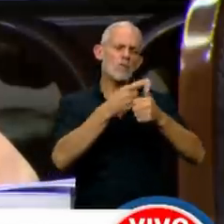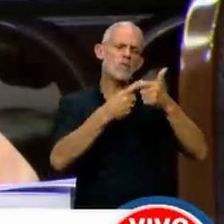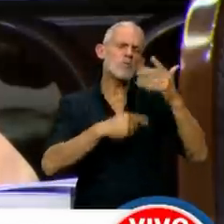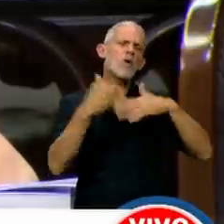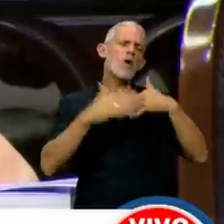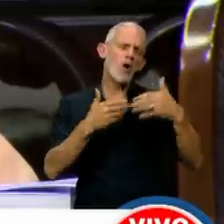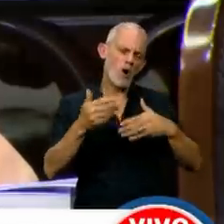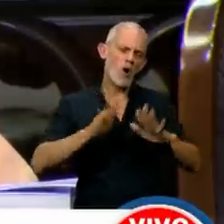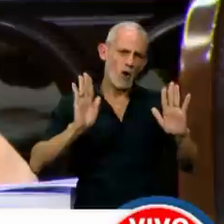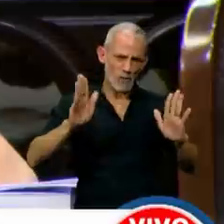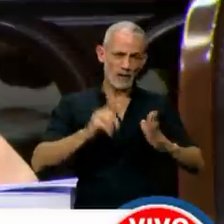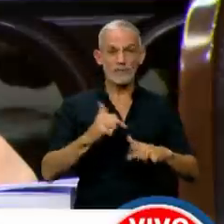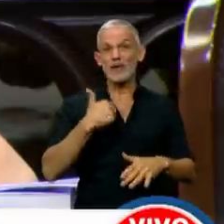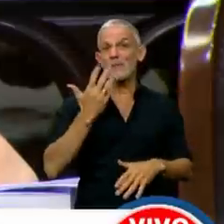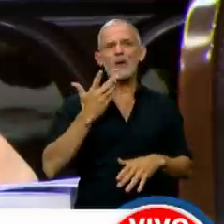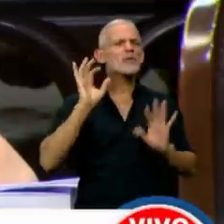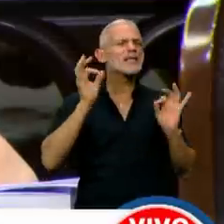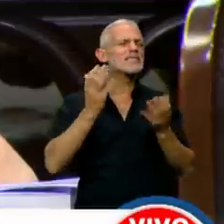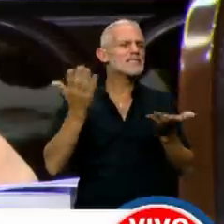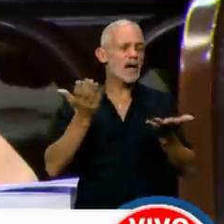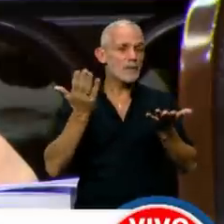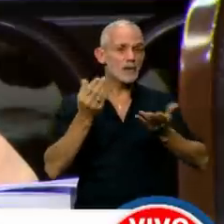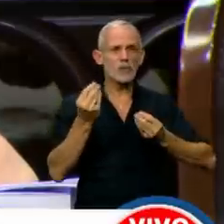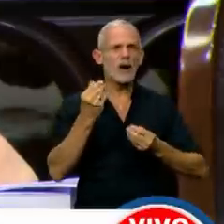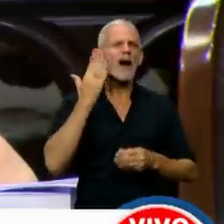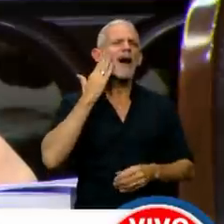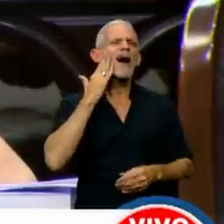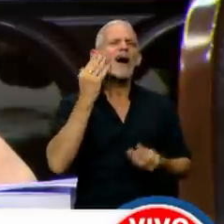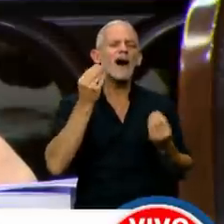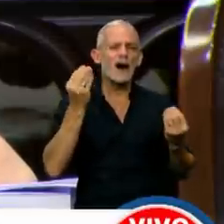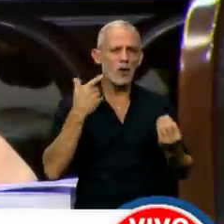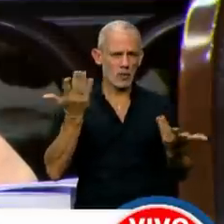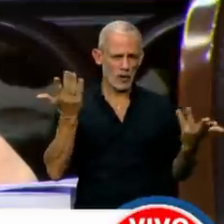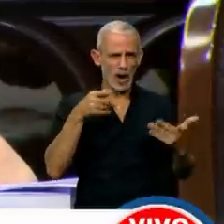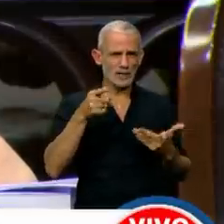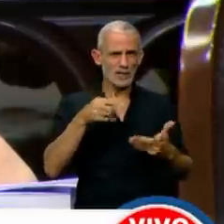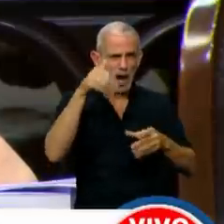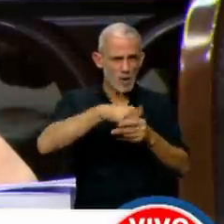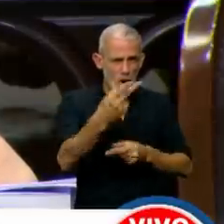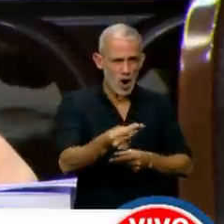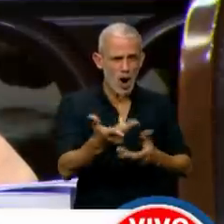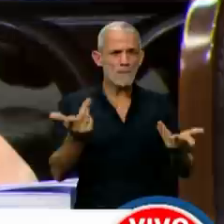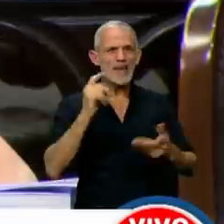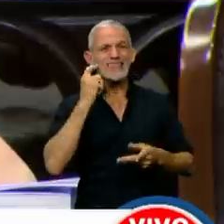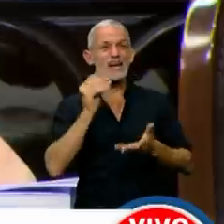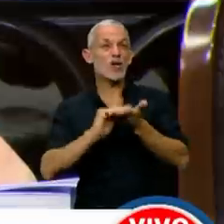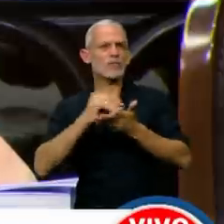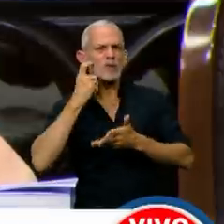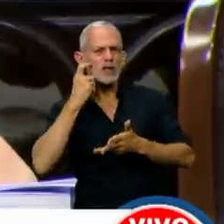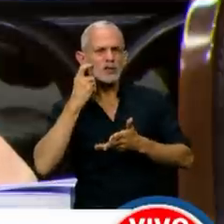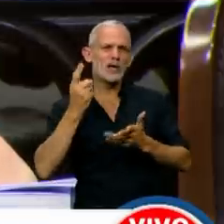obras importantes me gustaría saber con qué cara van a poder mirar los diputados entrerrianos